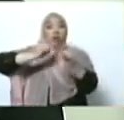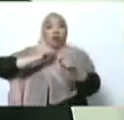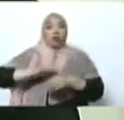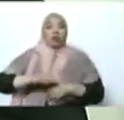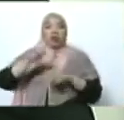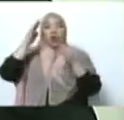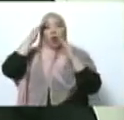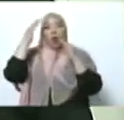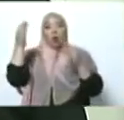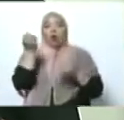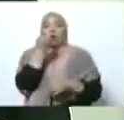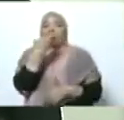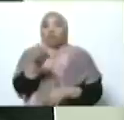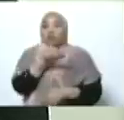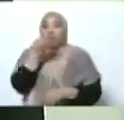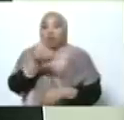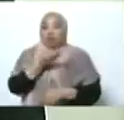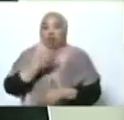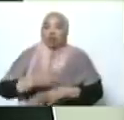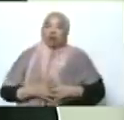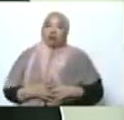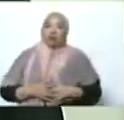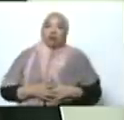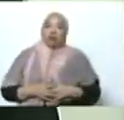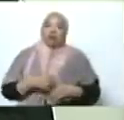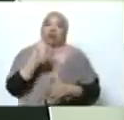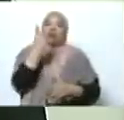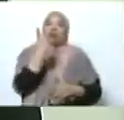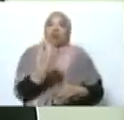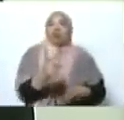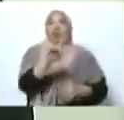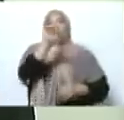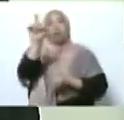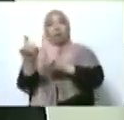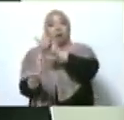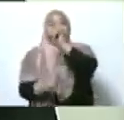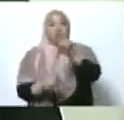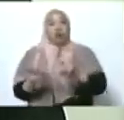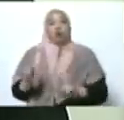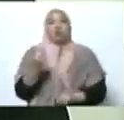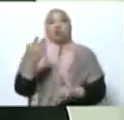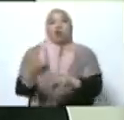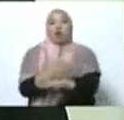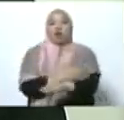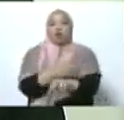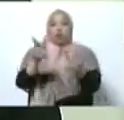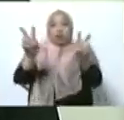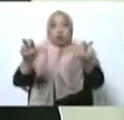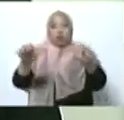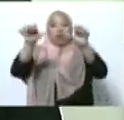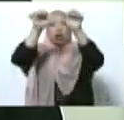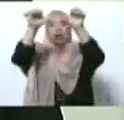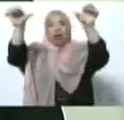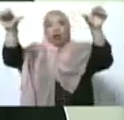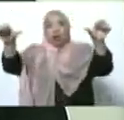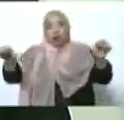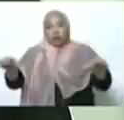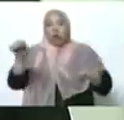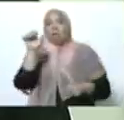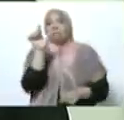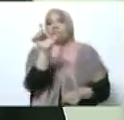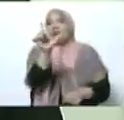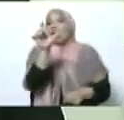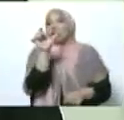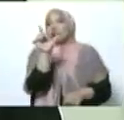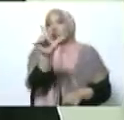Hola, buenas tardes, ¿cómo están? Buenas tardes. Dos preguntas básicamente. La primera tiene que ver con la nueva estructura del Partido Socialista Unido de Venezuela. ¿De